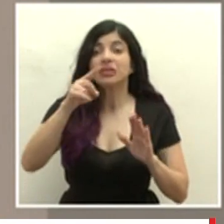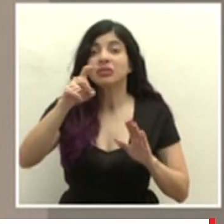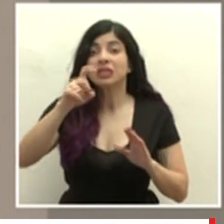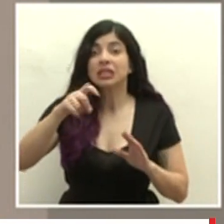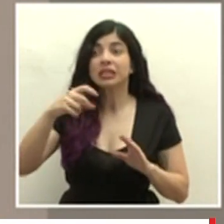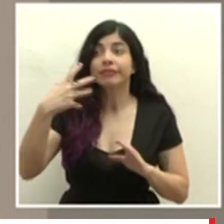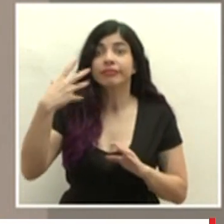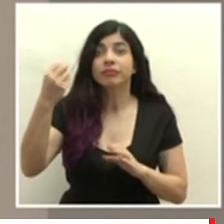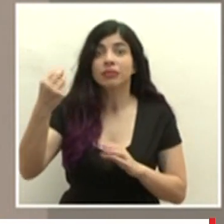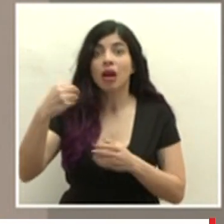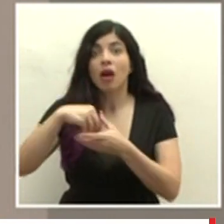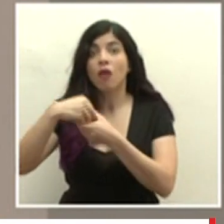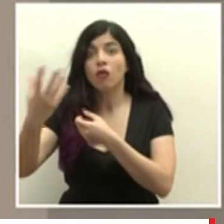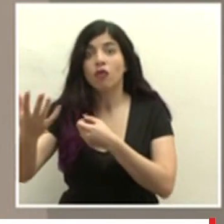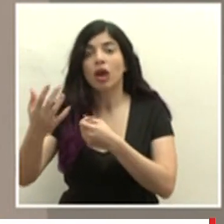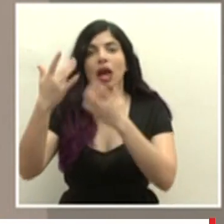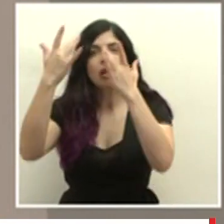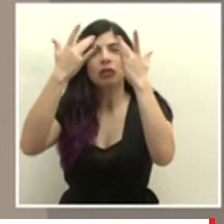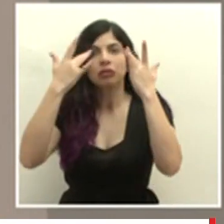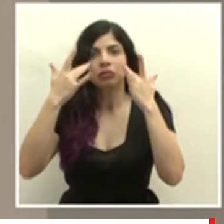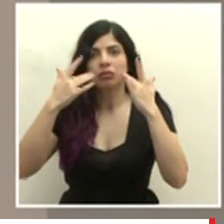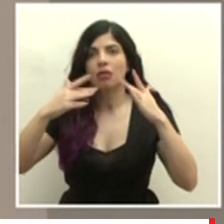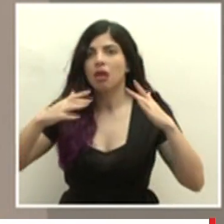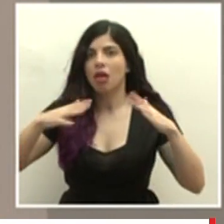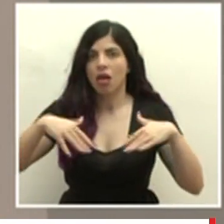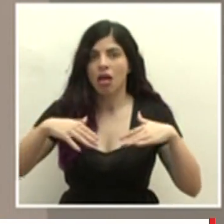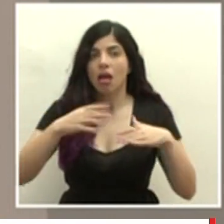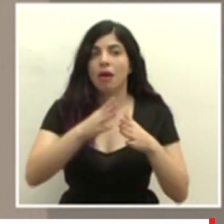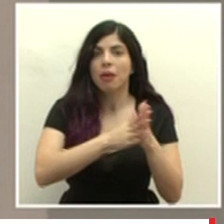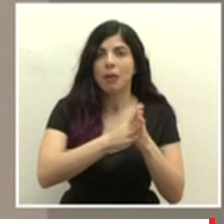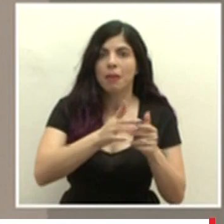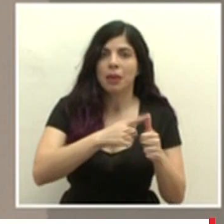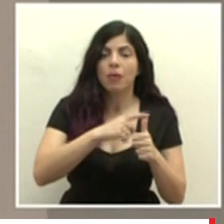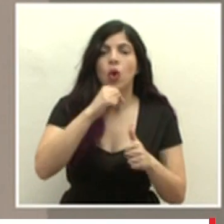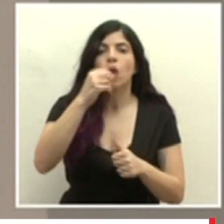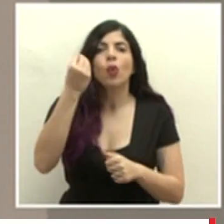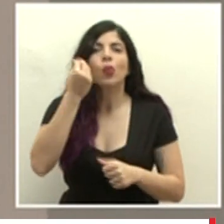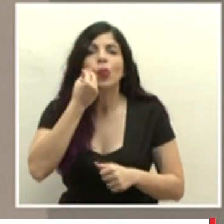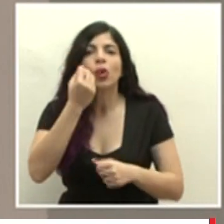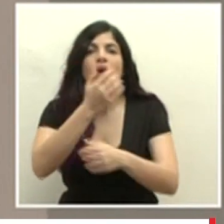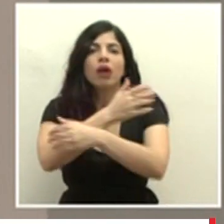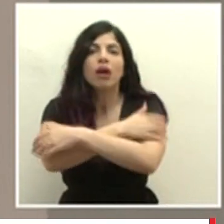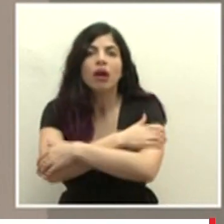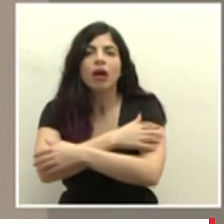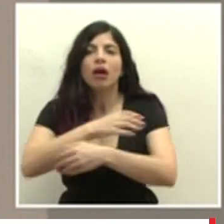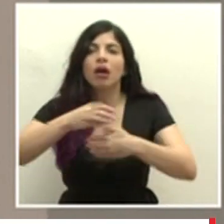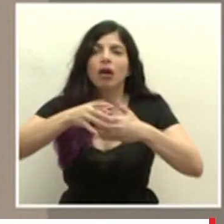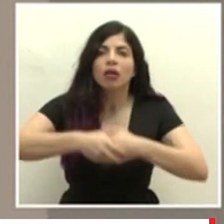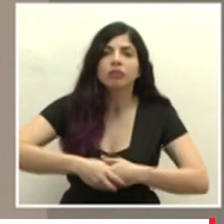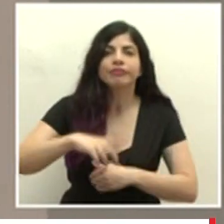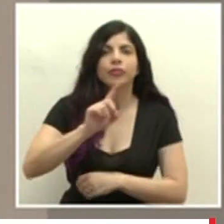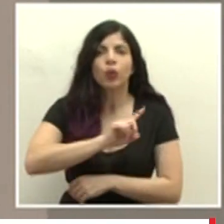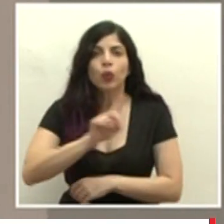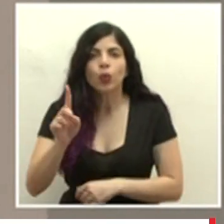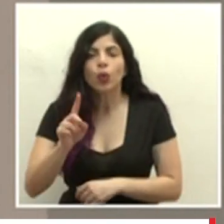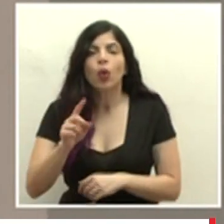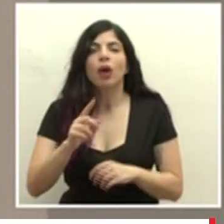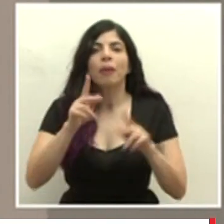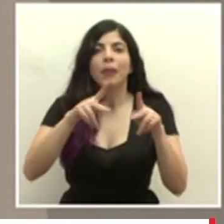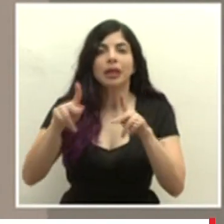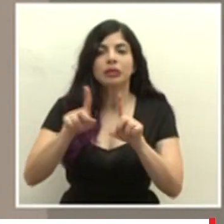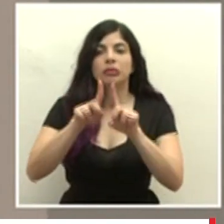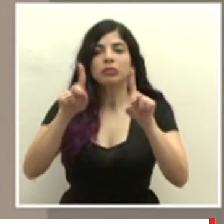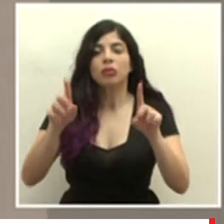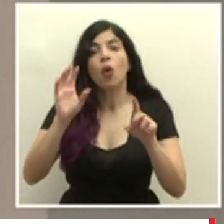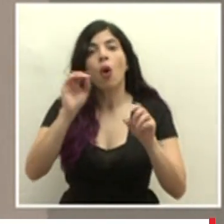público, no tocarnos la cara si no nos hemos lavado las manos, o no saludarnos de mano, beso, abrazo, con mantener la distancia del 1.8 entre burbuja